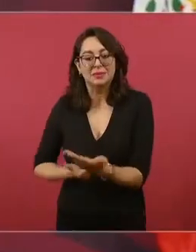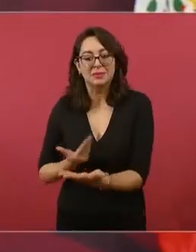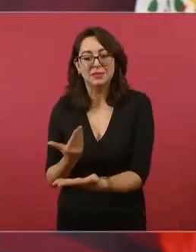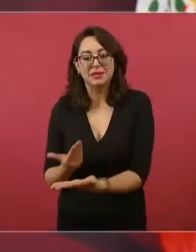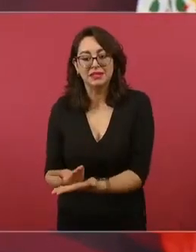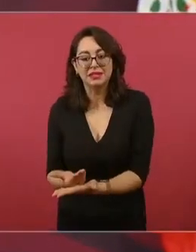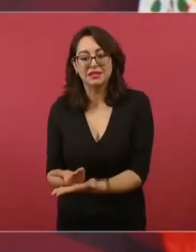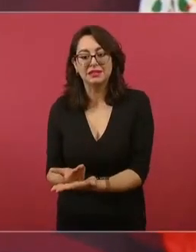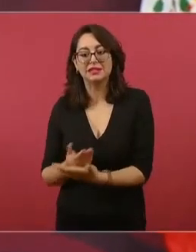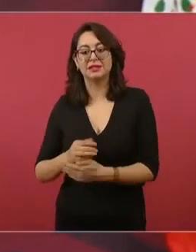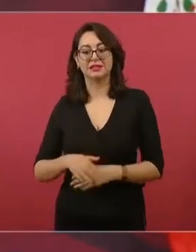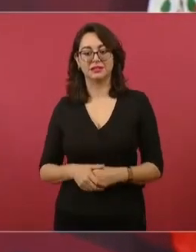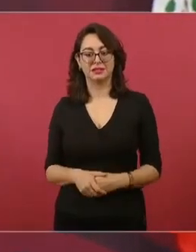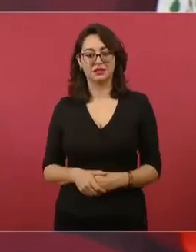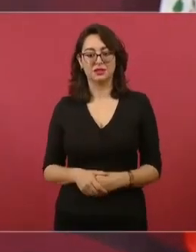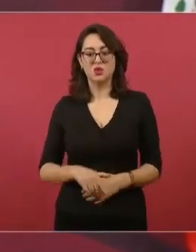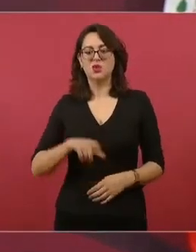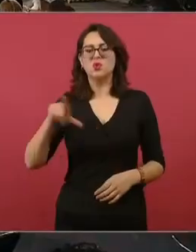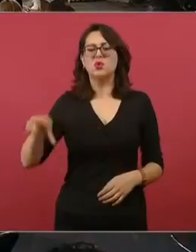porque gobernar es